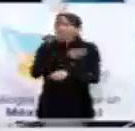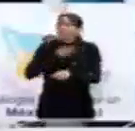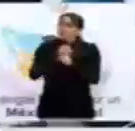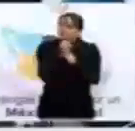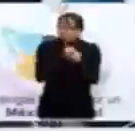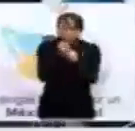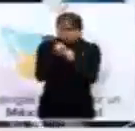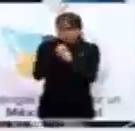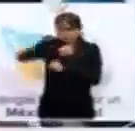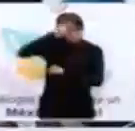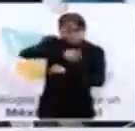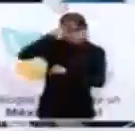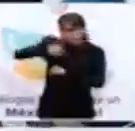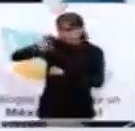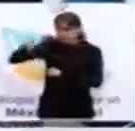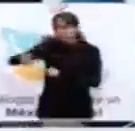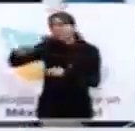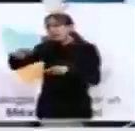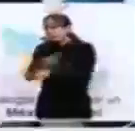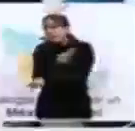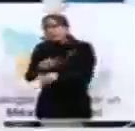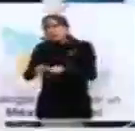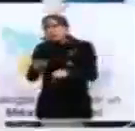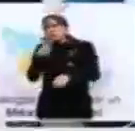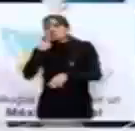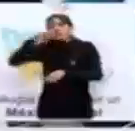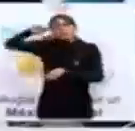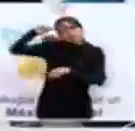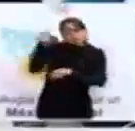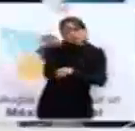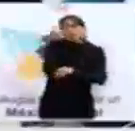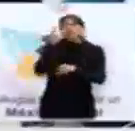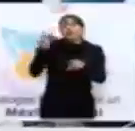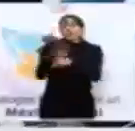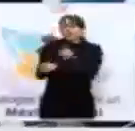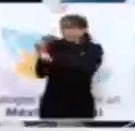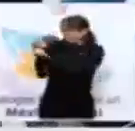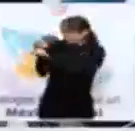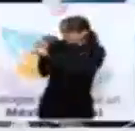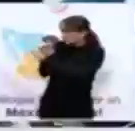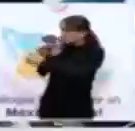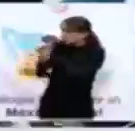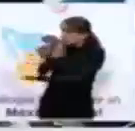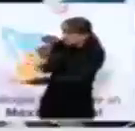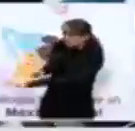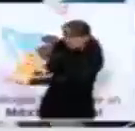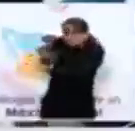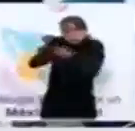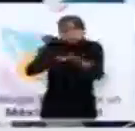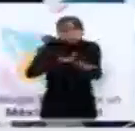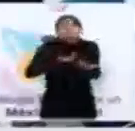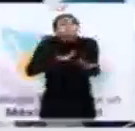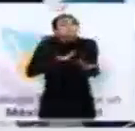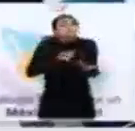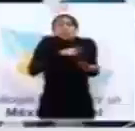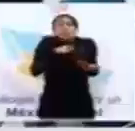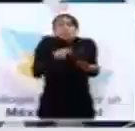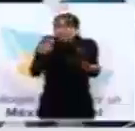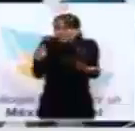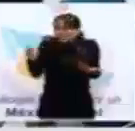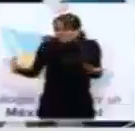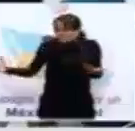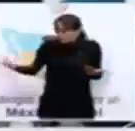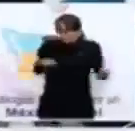actividades de transferencia de tecnología y de resultados de la investigación, tenemos que verlos eslabonados con el